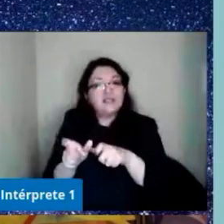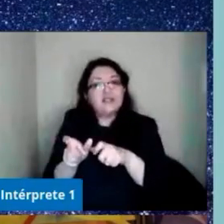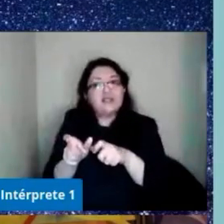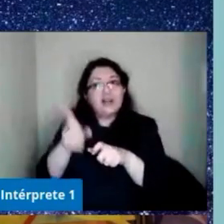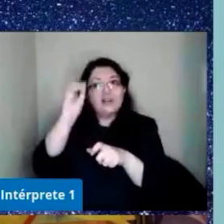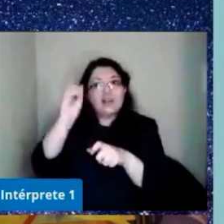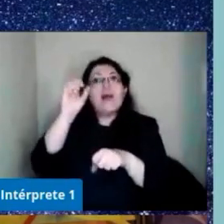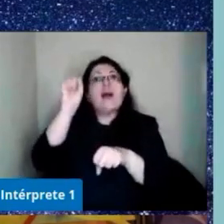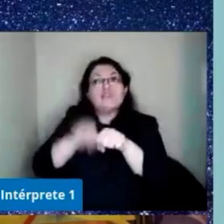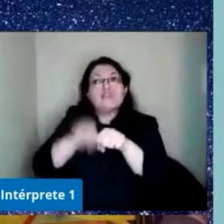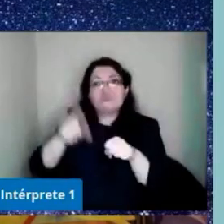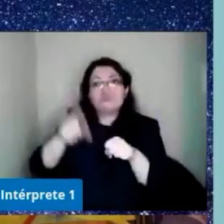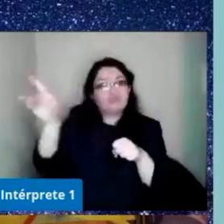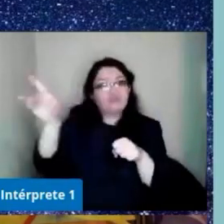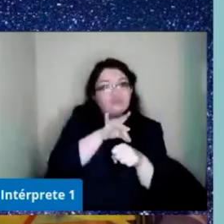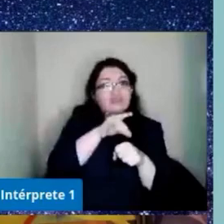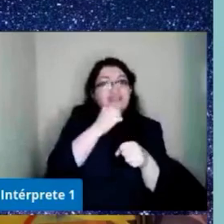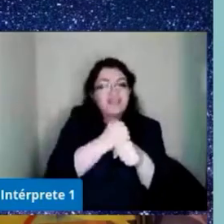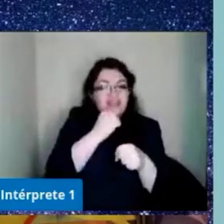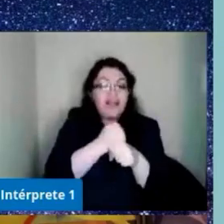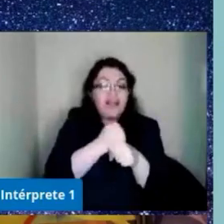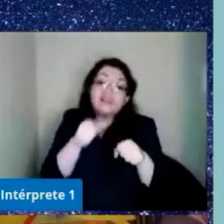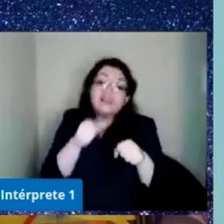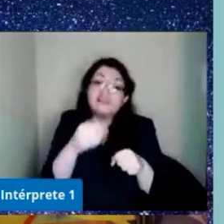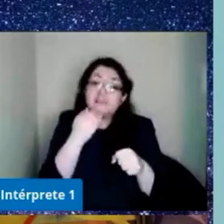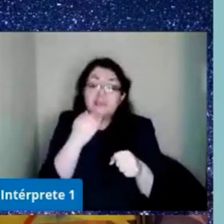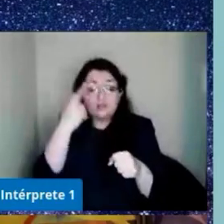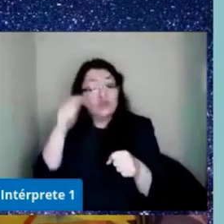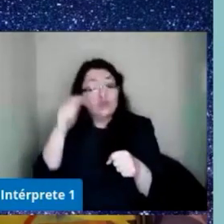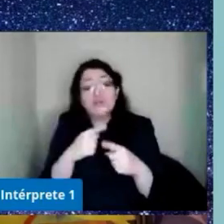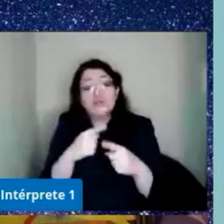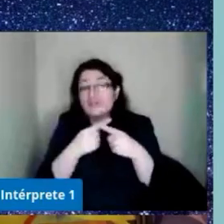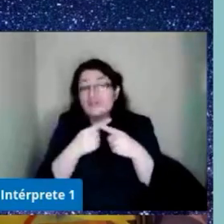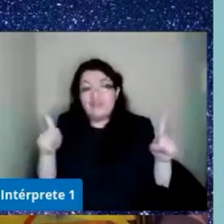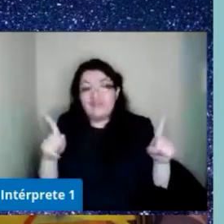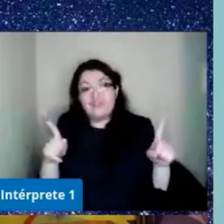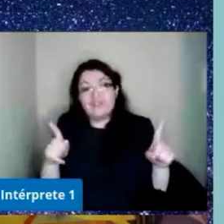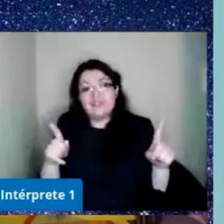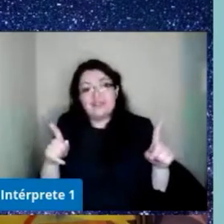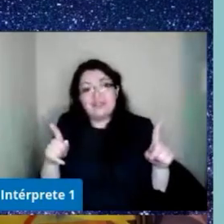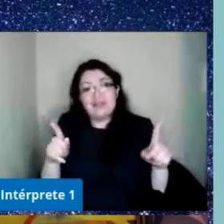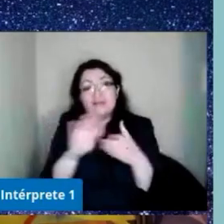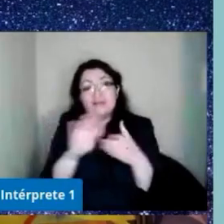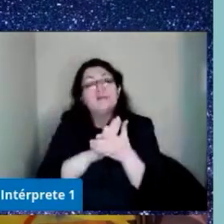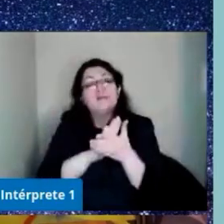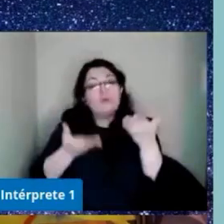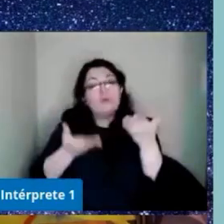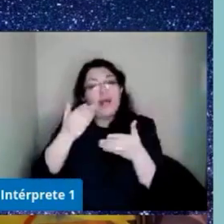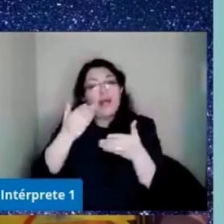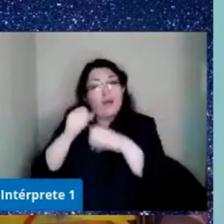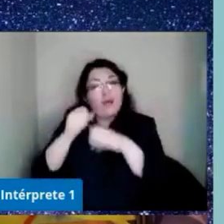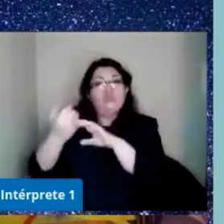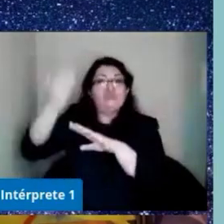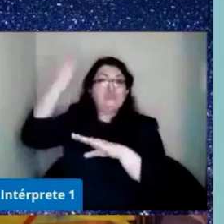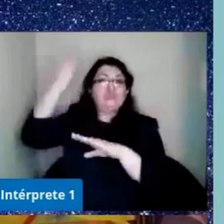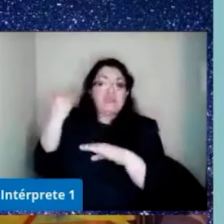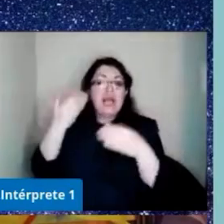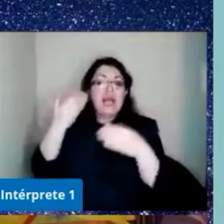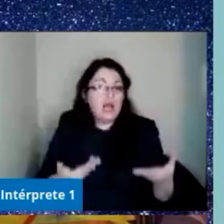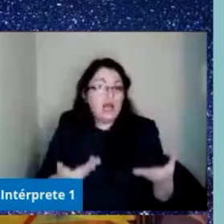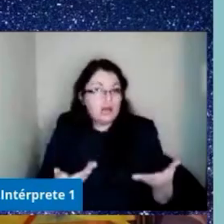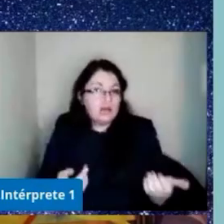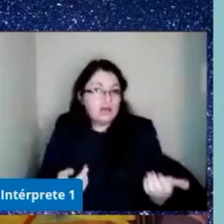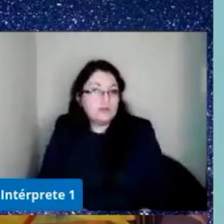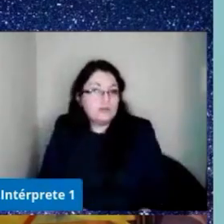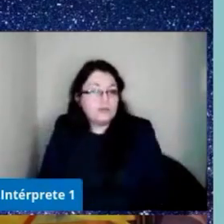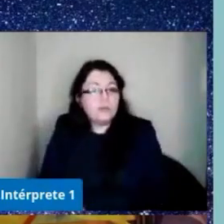eso ha sido también algo que ha marcado una diferencia, a mi juicio, entre, no sé, hace muchos años atrás y ahora, porque si bien